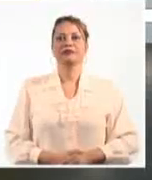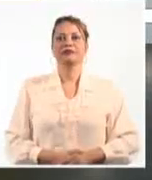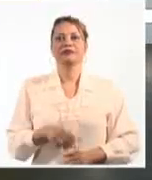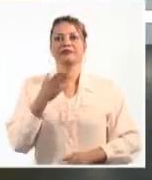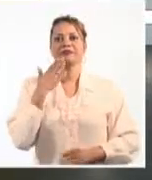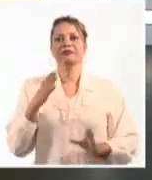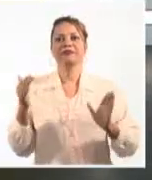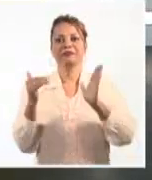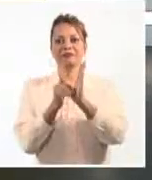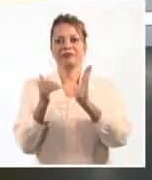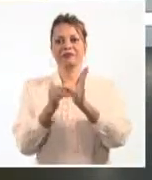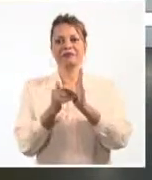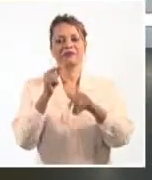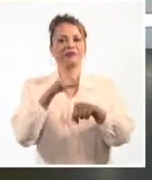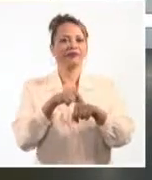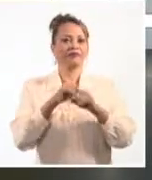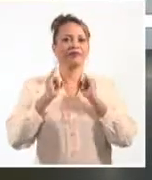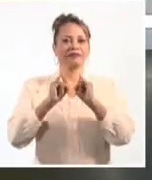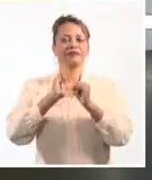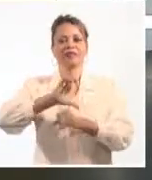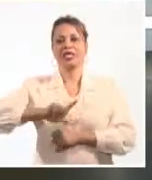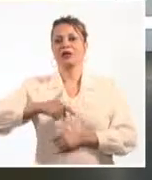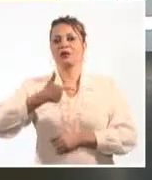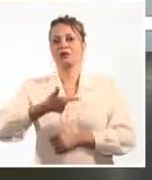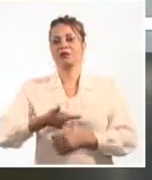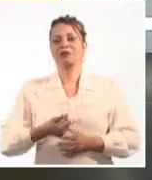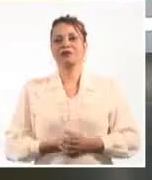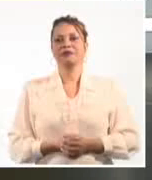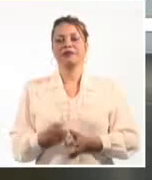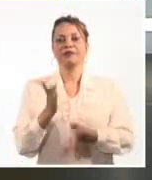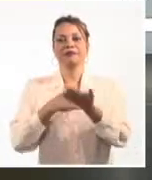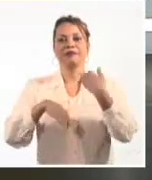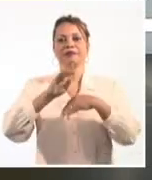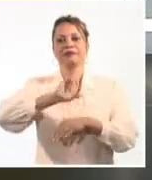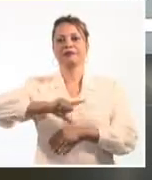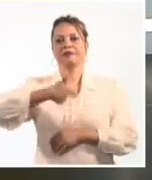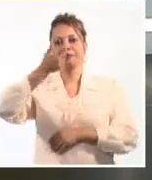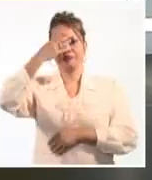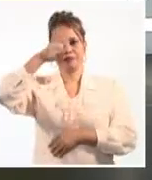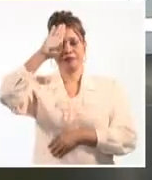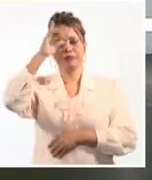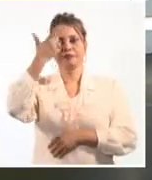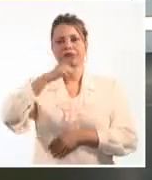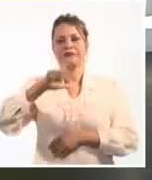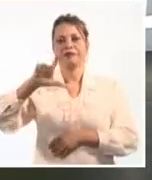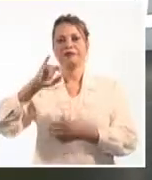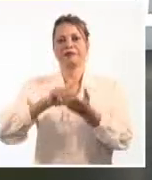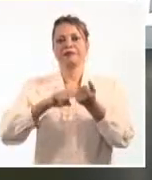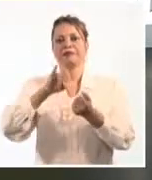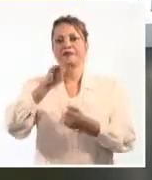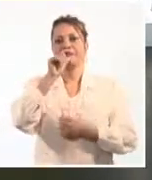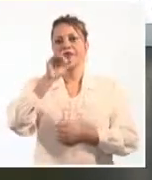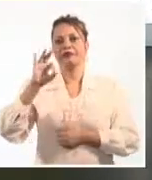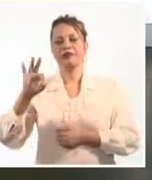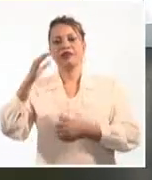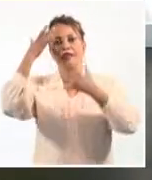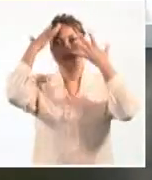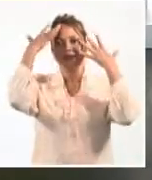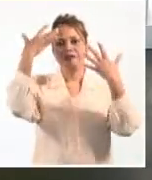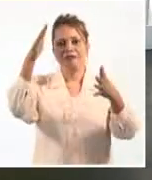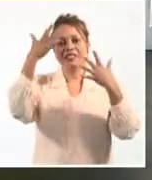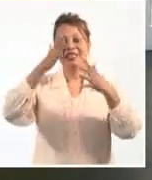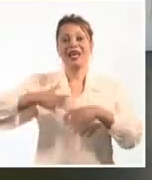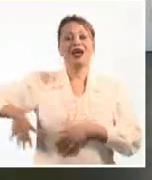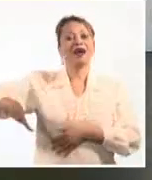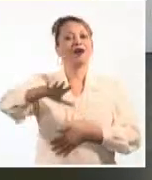Muy buenas tardes, momento de noticias culturales. El ministro de Cultura de Cuba, Elpidio Alonso Grau, envió un mensaje de felicitación a todos